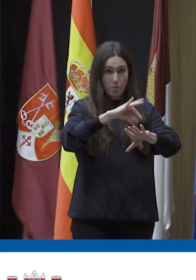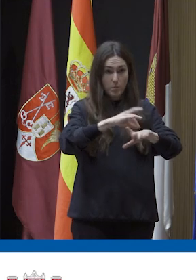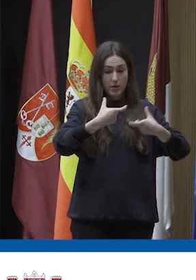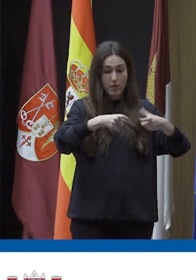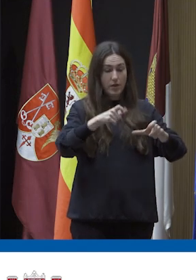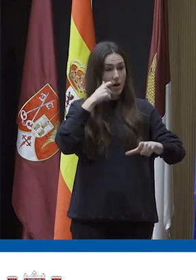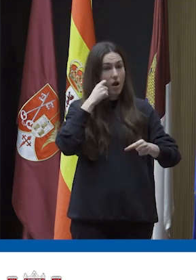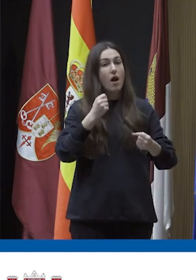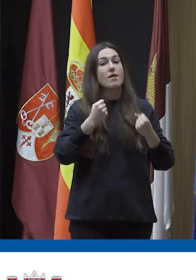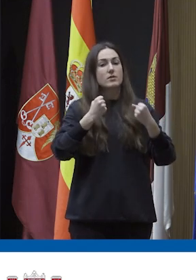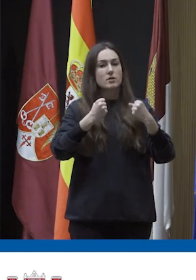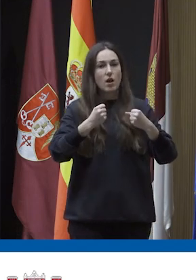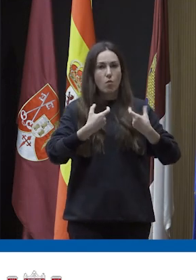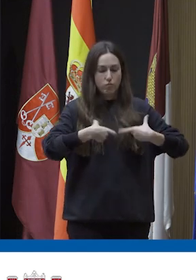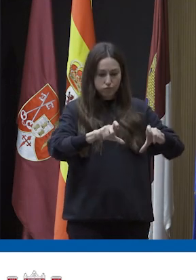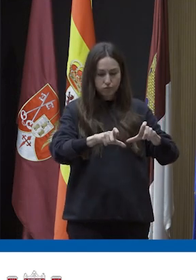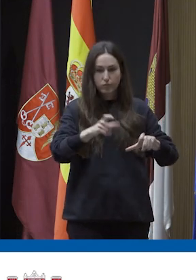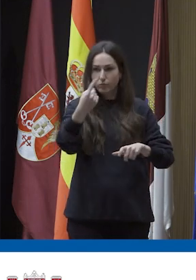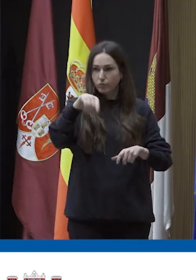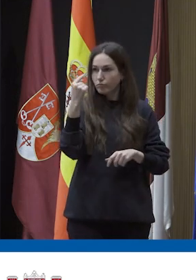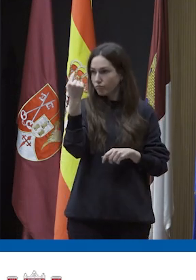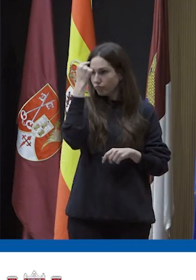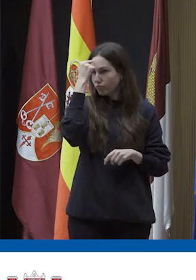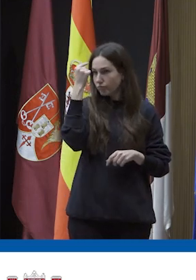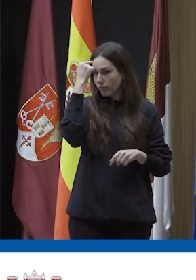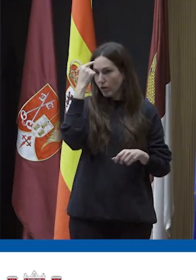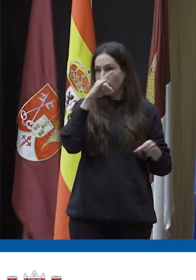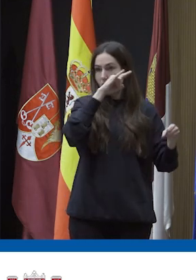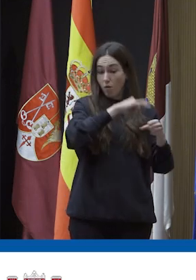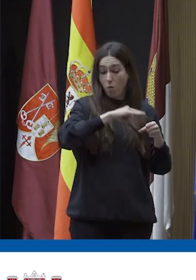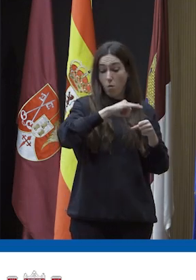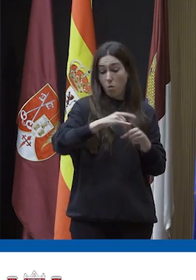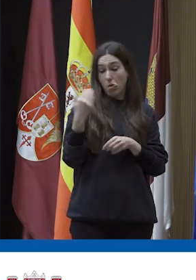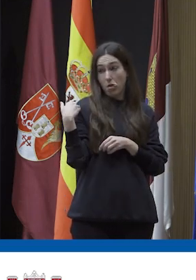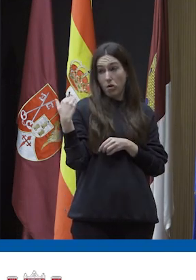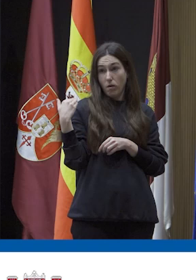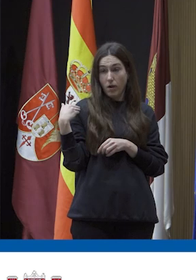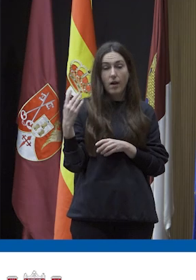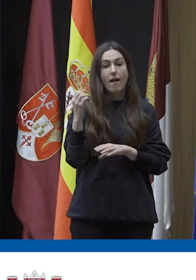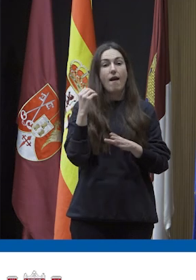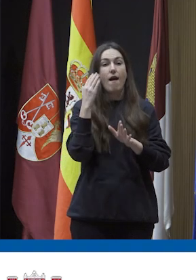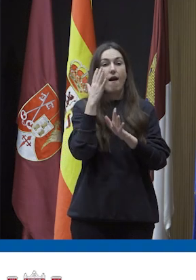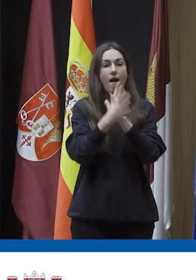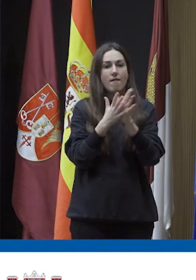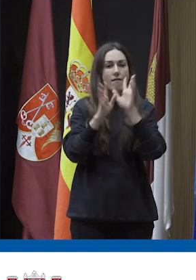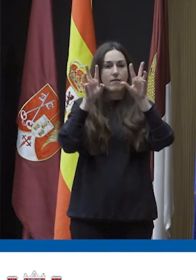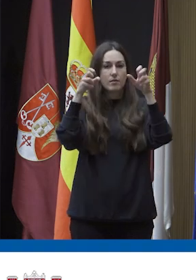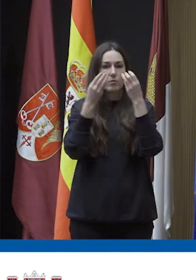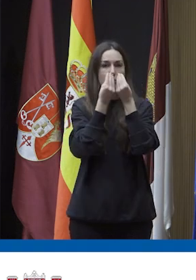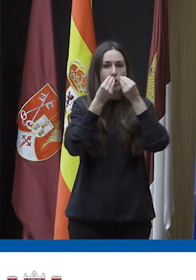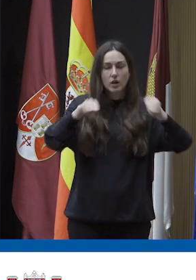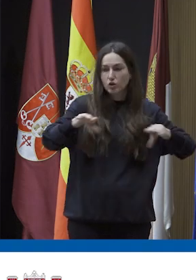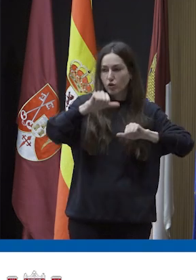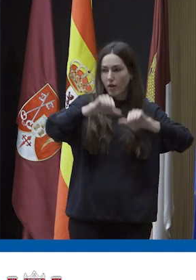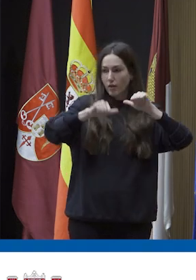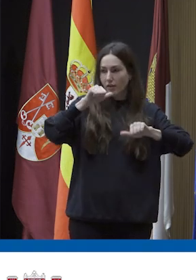la salud, y en el que, si recuerdan, aquellos que hayan venido todos estos últimos lunes, hemos hablado de la historia de la cirugía, además